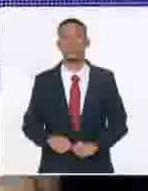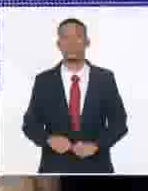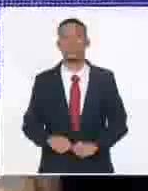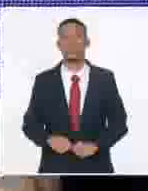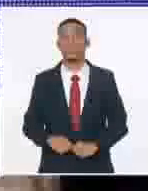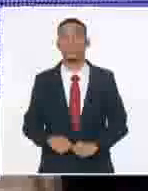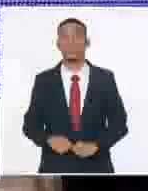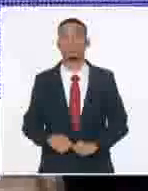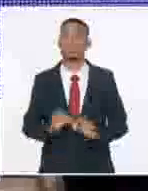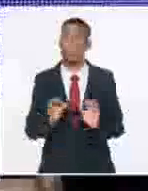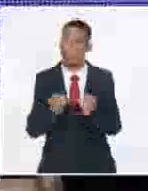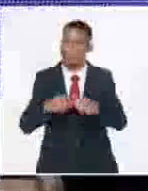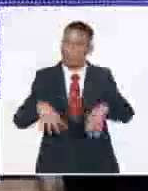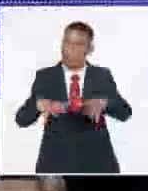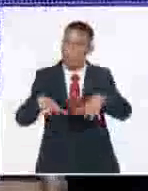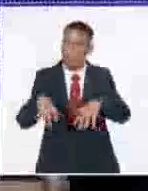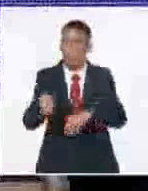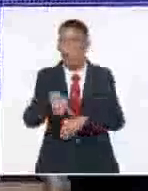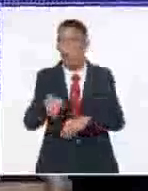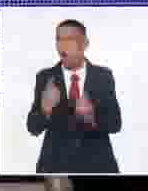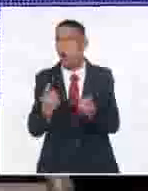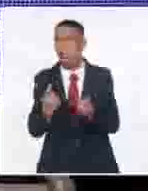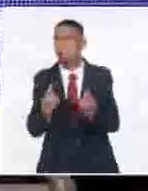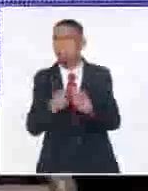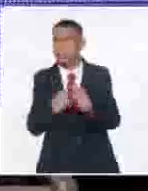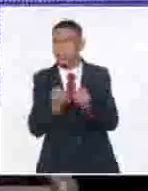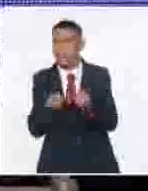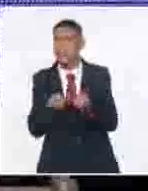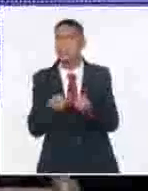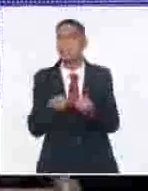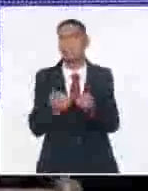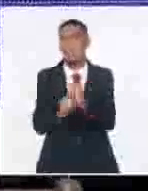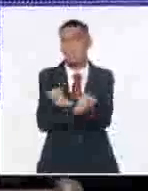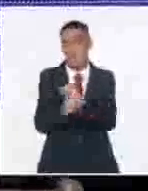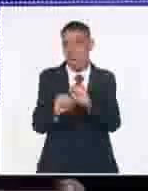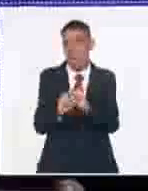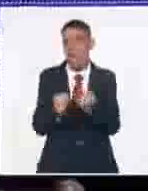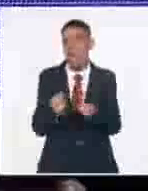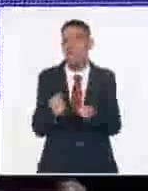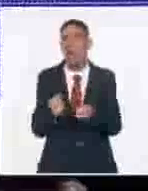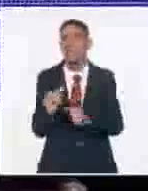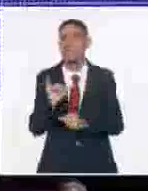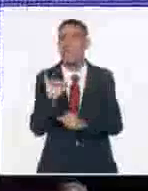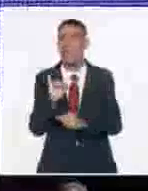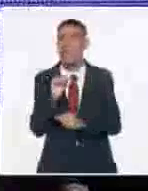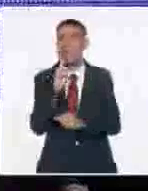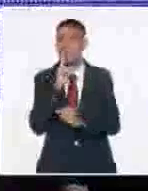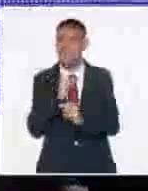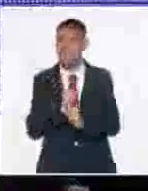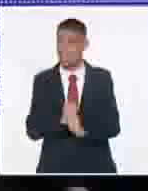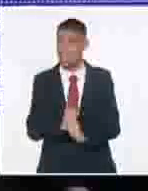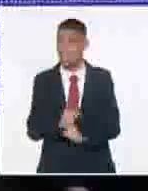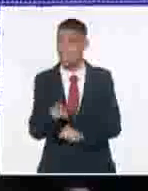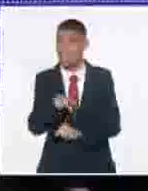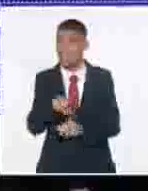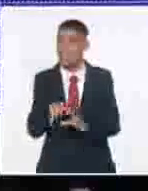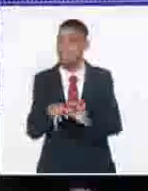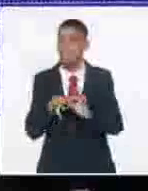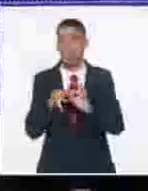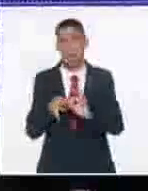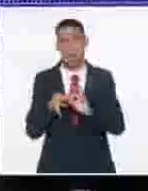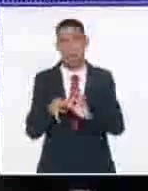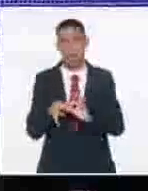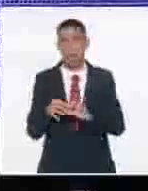de pasividad, de dobles raseros o de silencio costará más